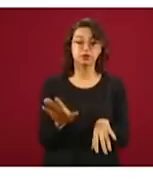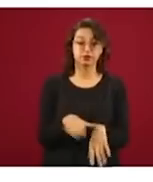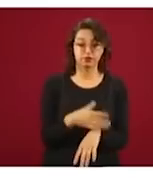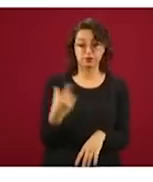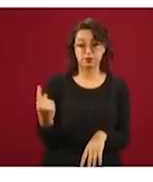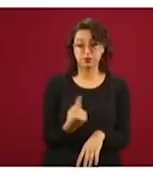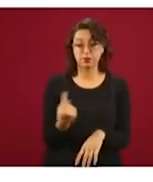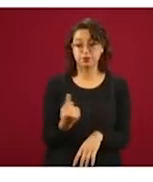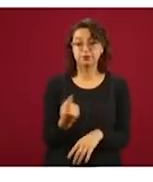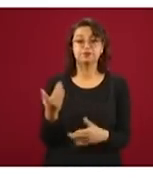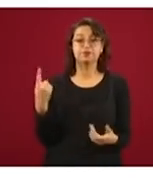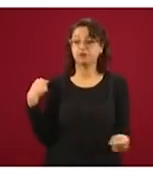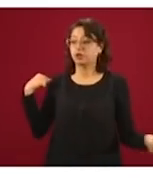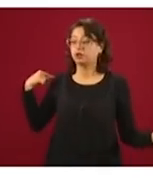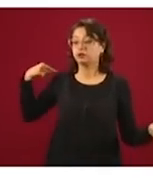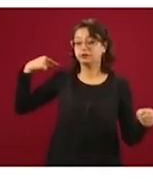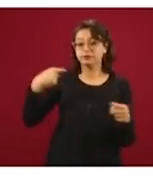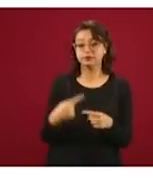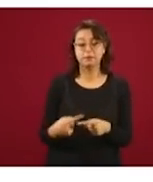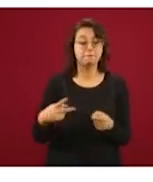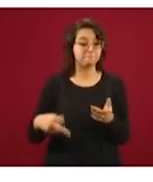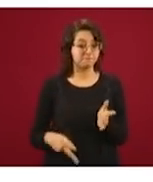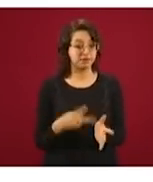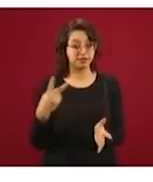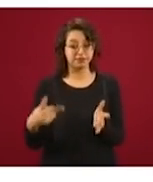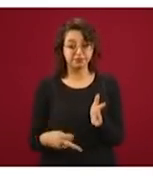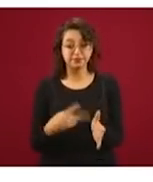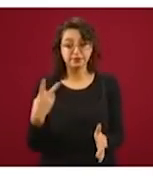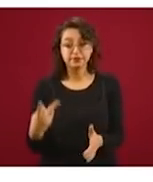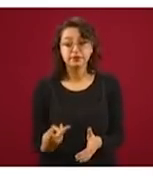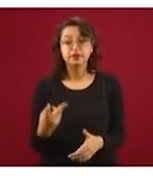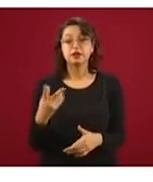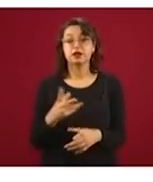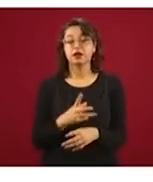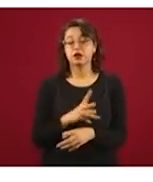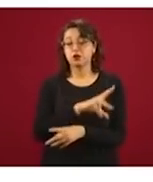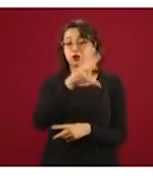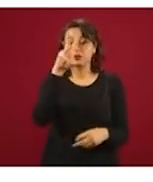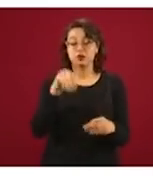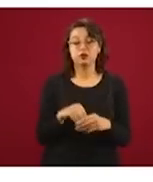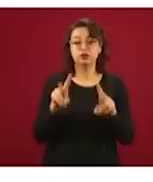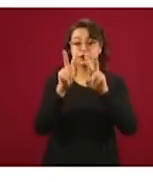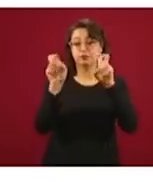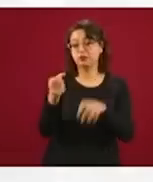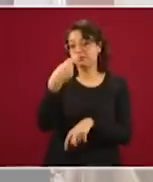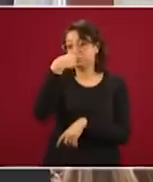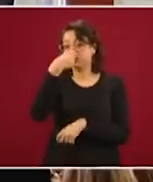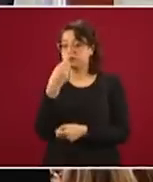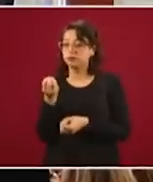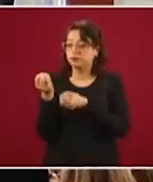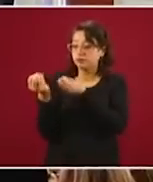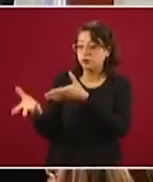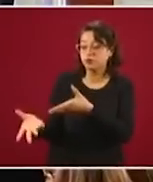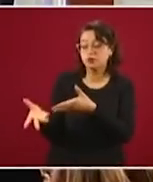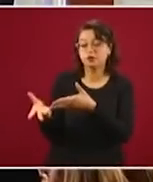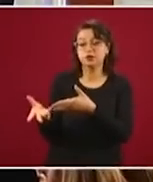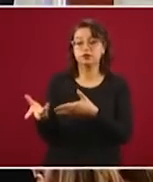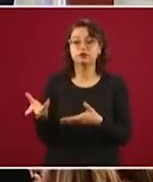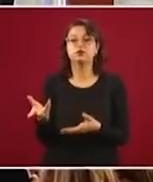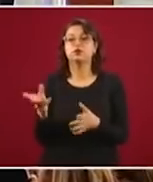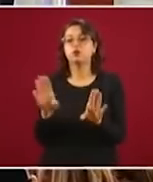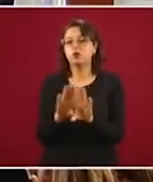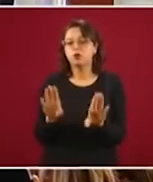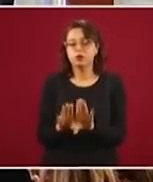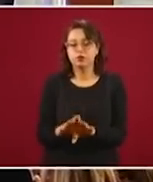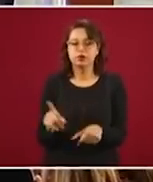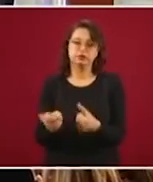semanas recientes, todo el proceso de abastecimiento empieza por la adquisición